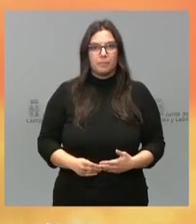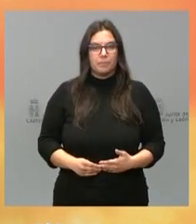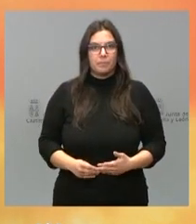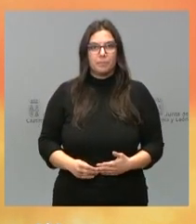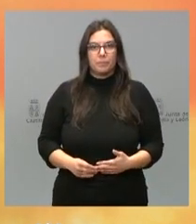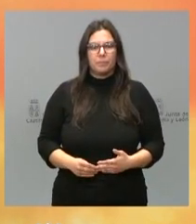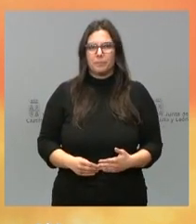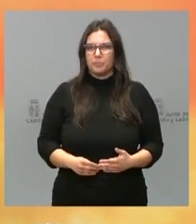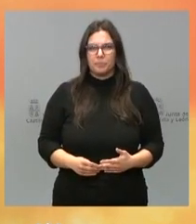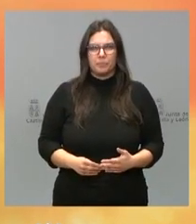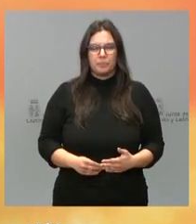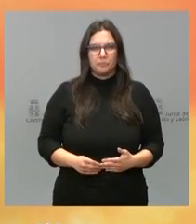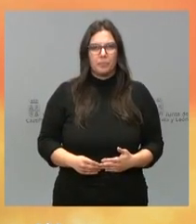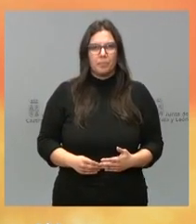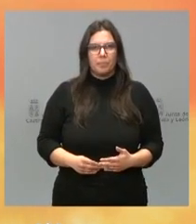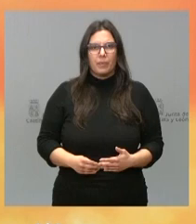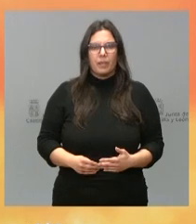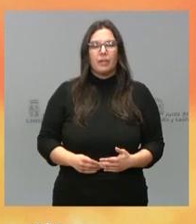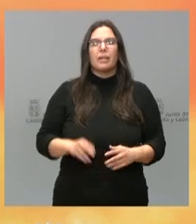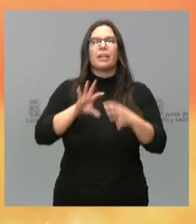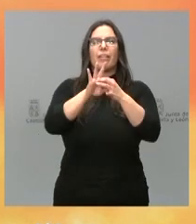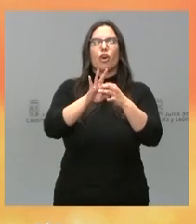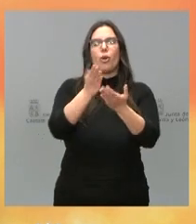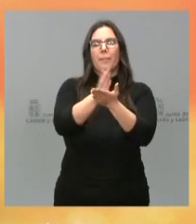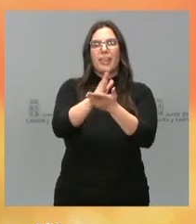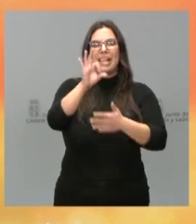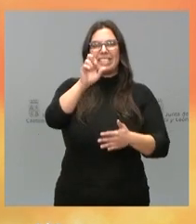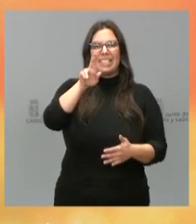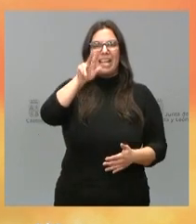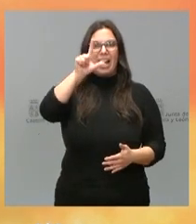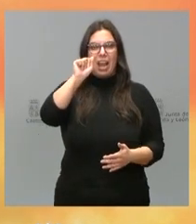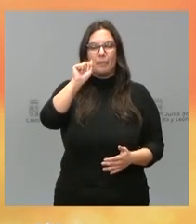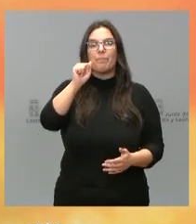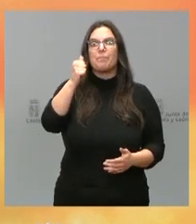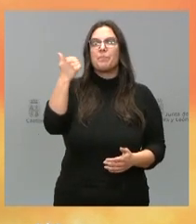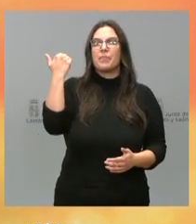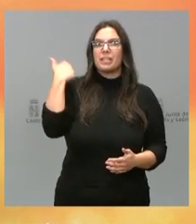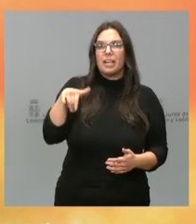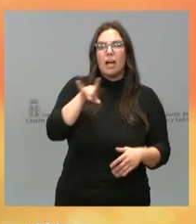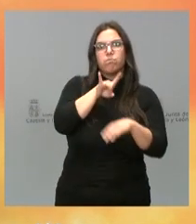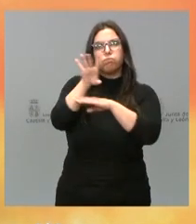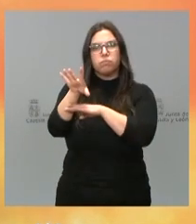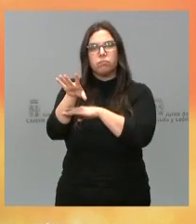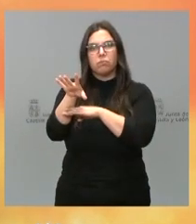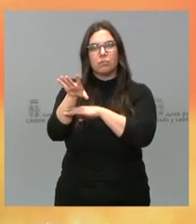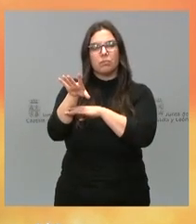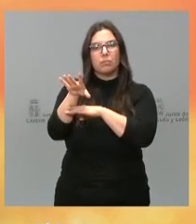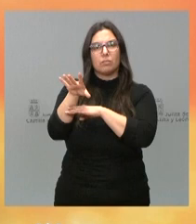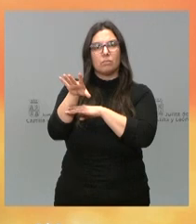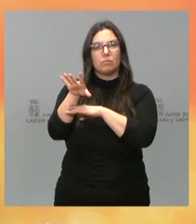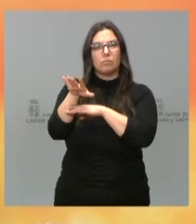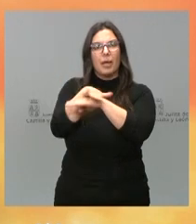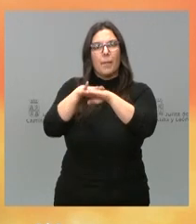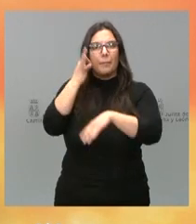tenía otra cuestión presidente en relación con el serla no sé si ya ha remitido la carta a la